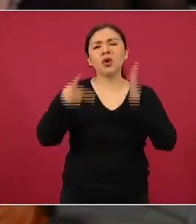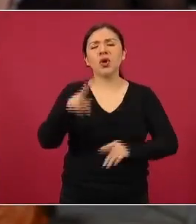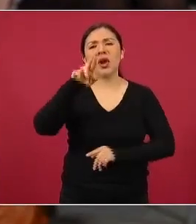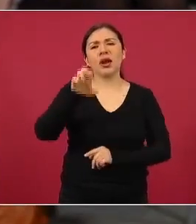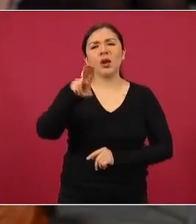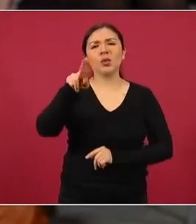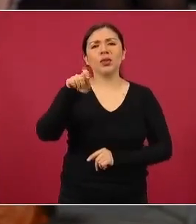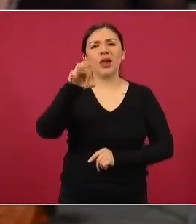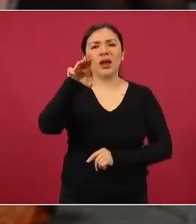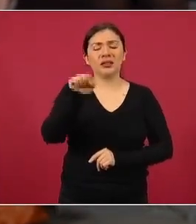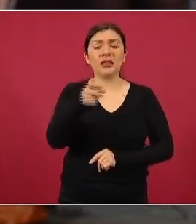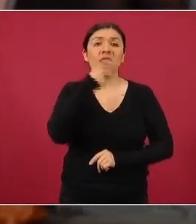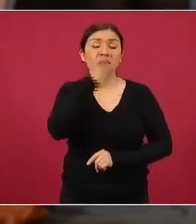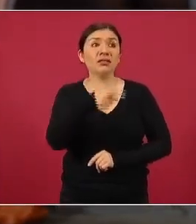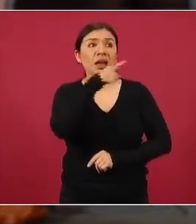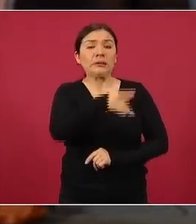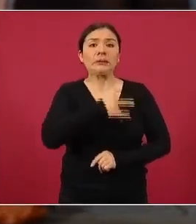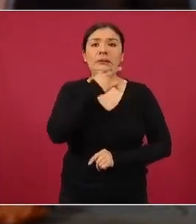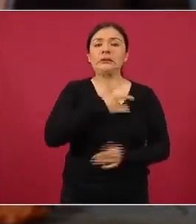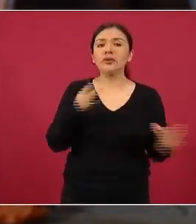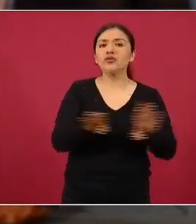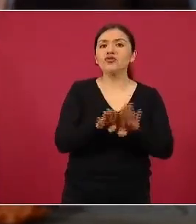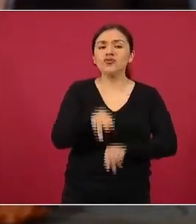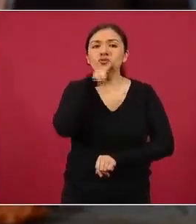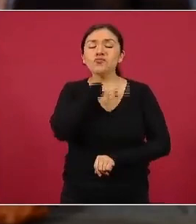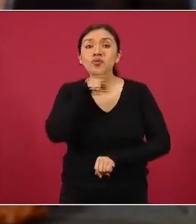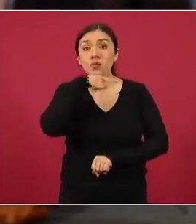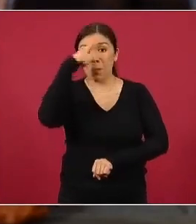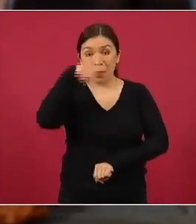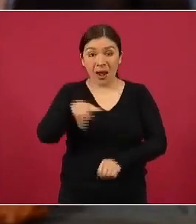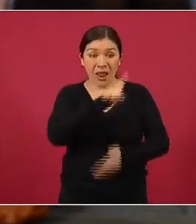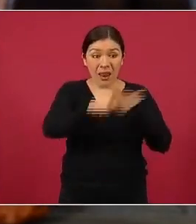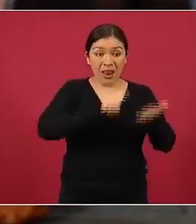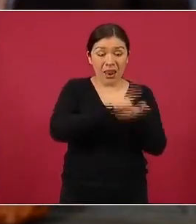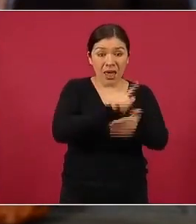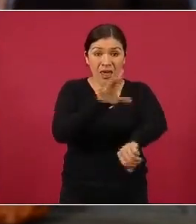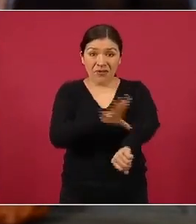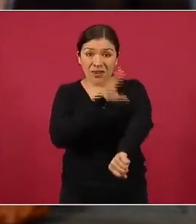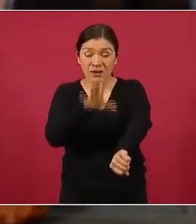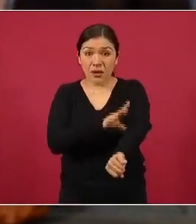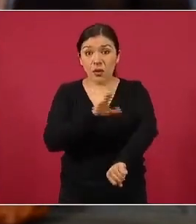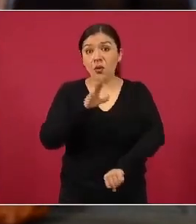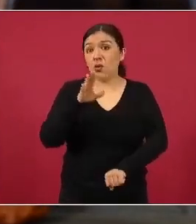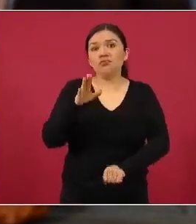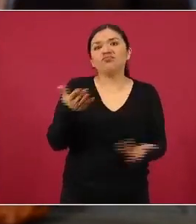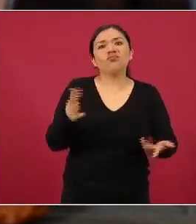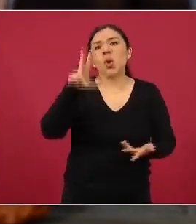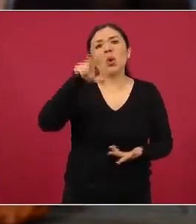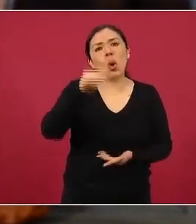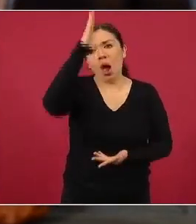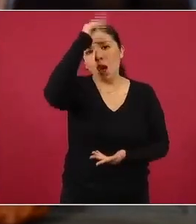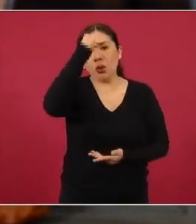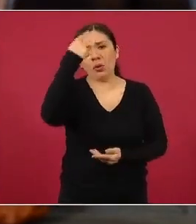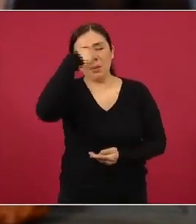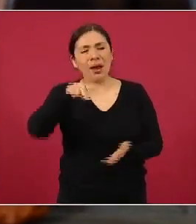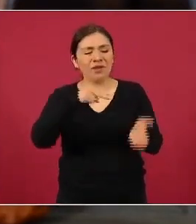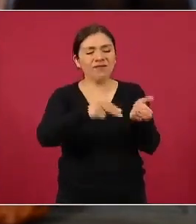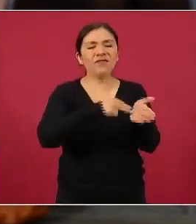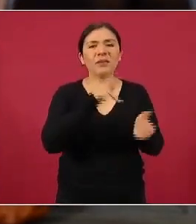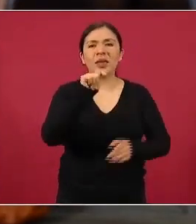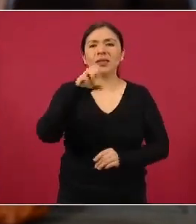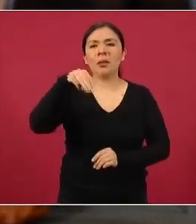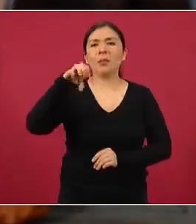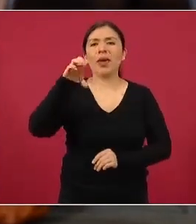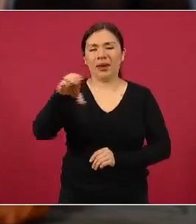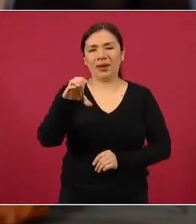expresó preocupaciones en torno a que la reforma eléctrica no contravenga el Tratado México-Estados Unidos-Canadá. Si nos puede